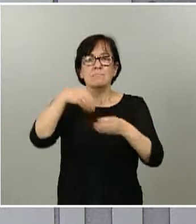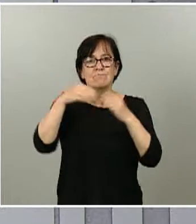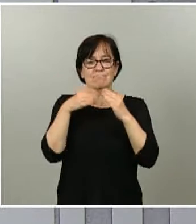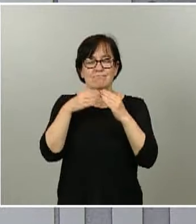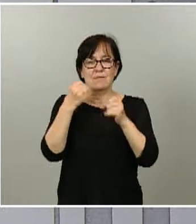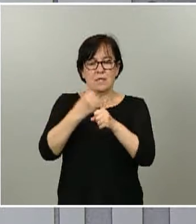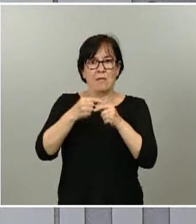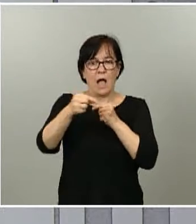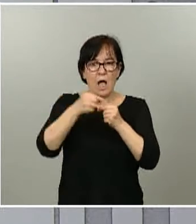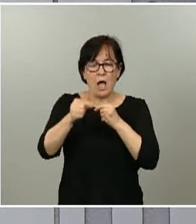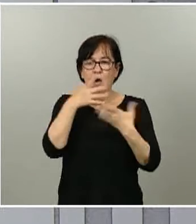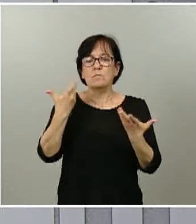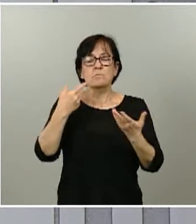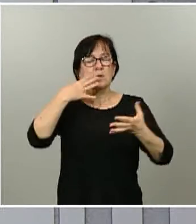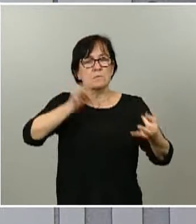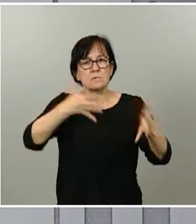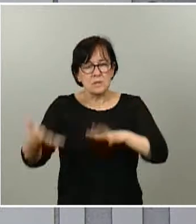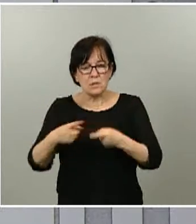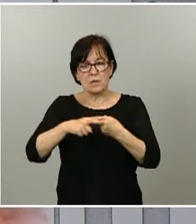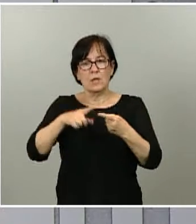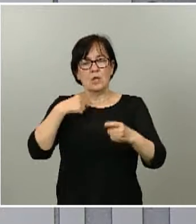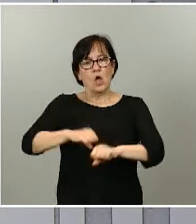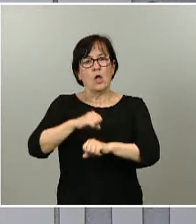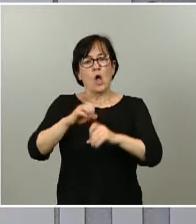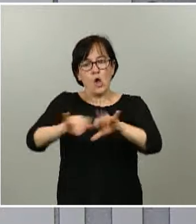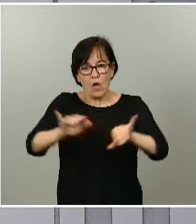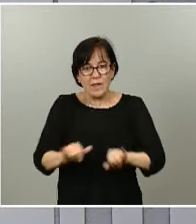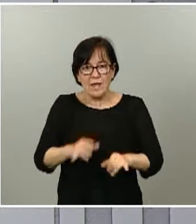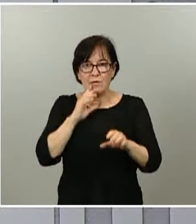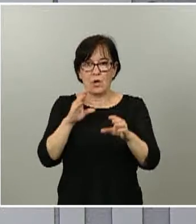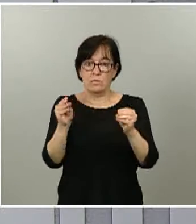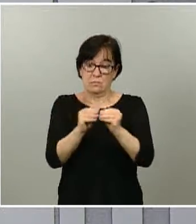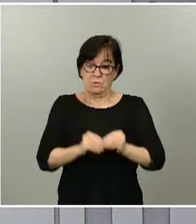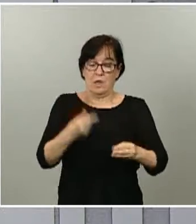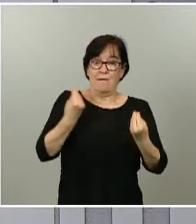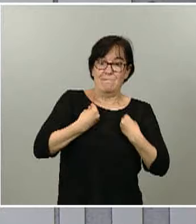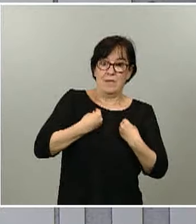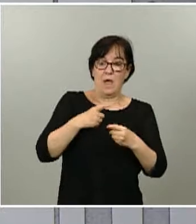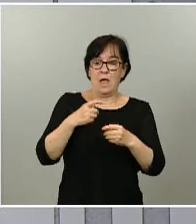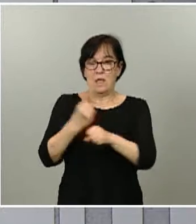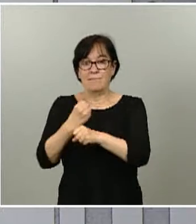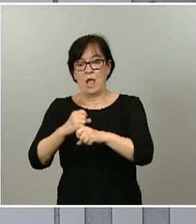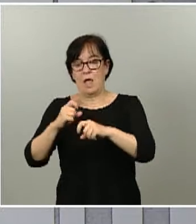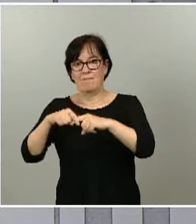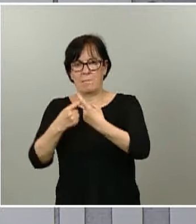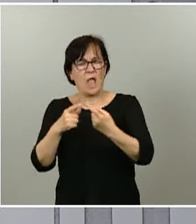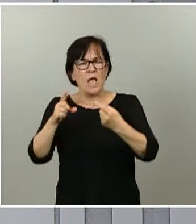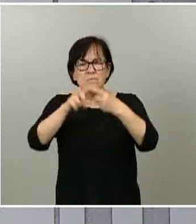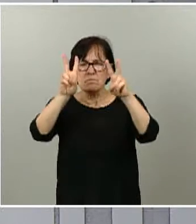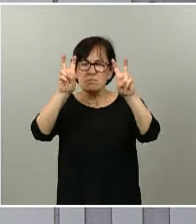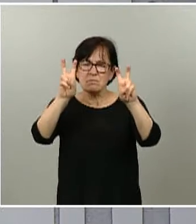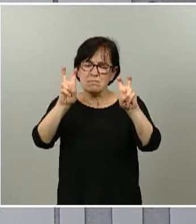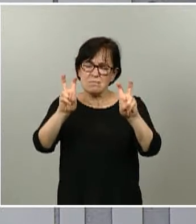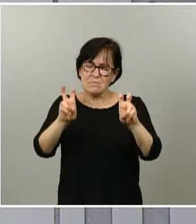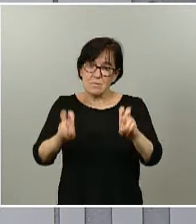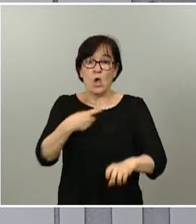una realidad, a que se permita la conciliación entre la vida laboral y la vida familiar. Hay muchas materias en las que la propia Comisión